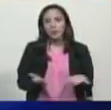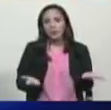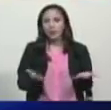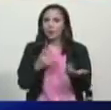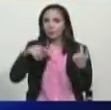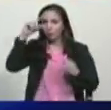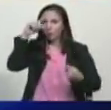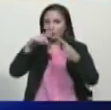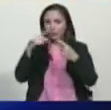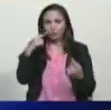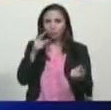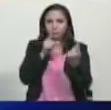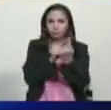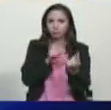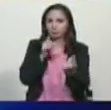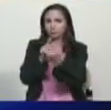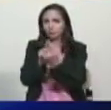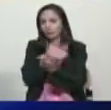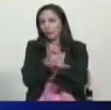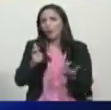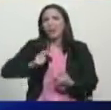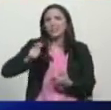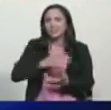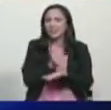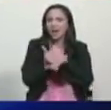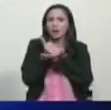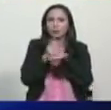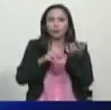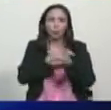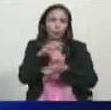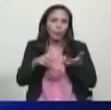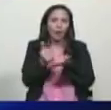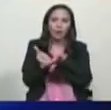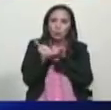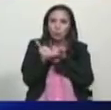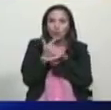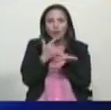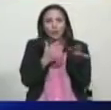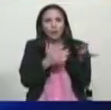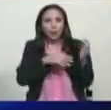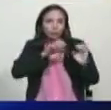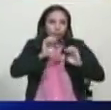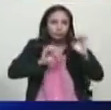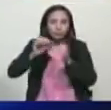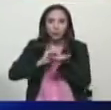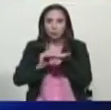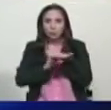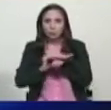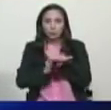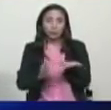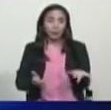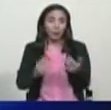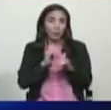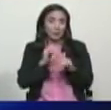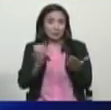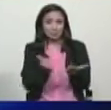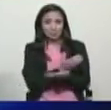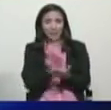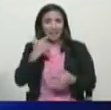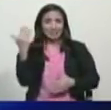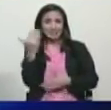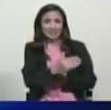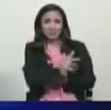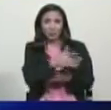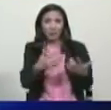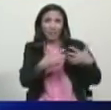busca atender directamente las necesidades más sentidas de nuestro pueblo, evadiendo así las groseras sanciones que ha